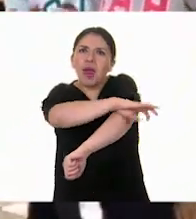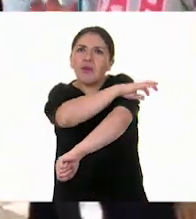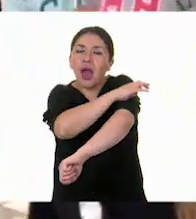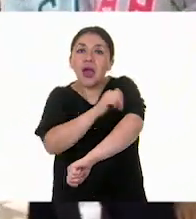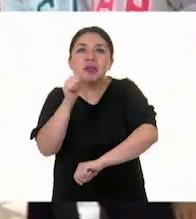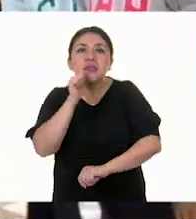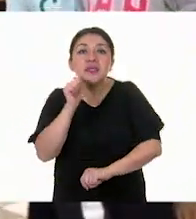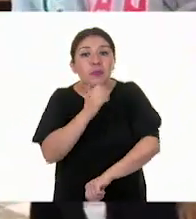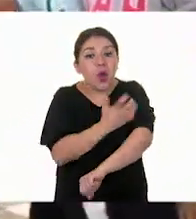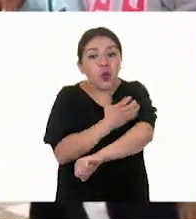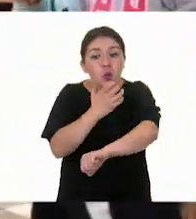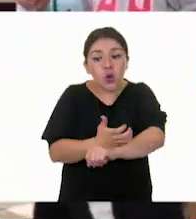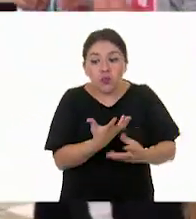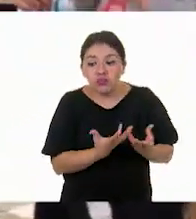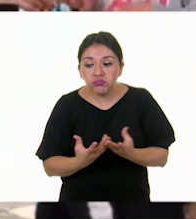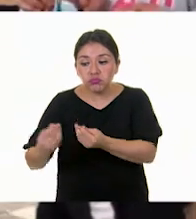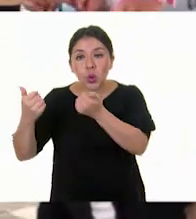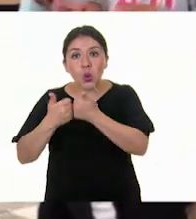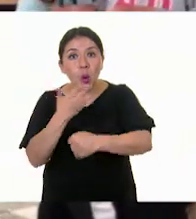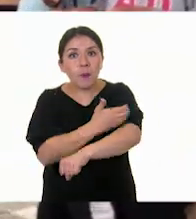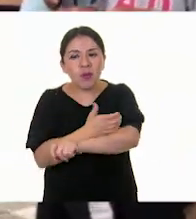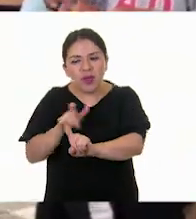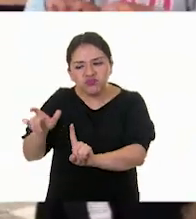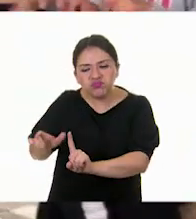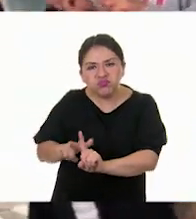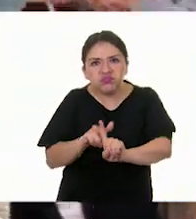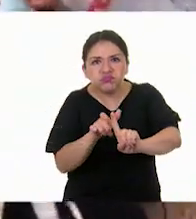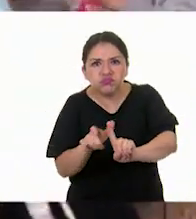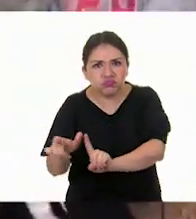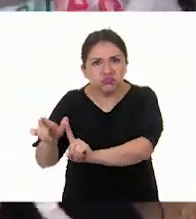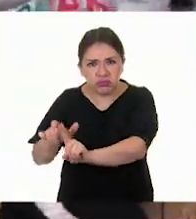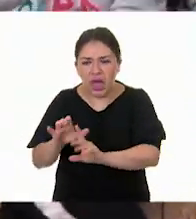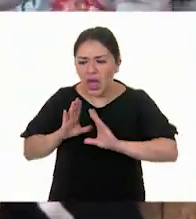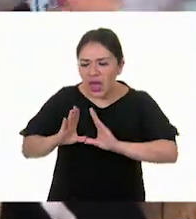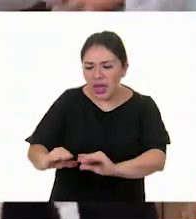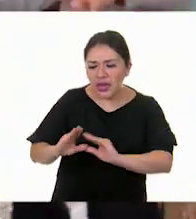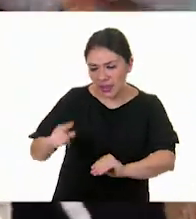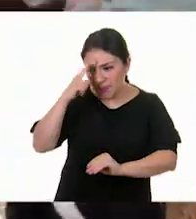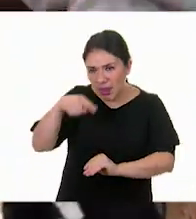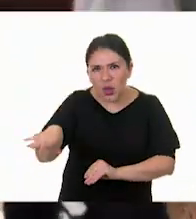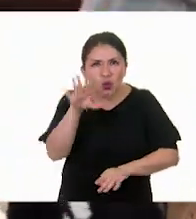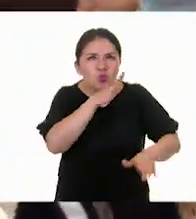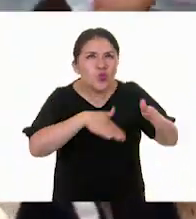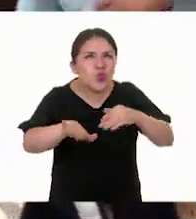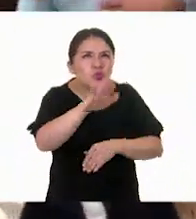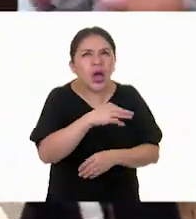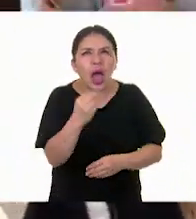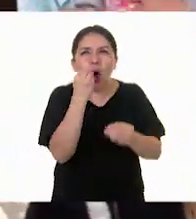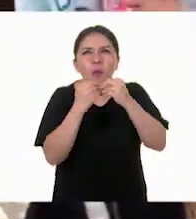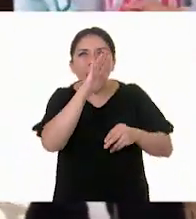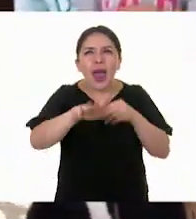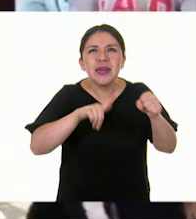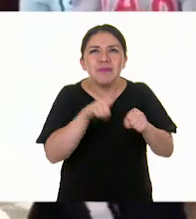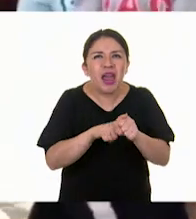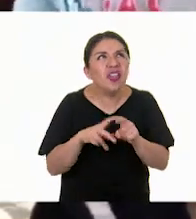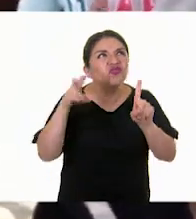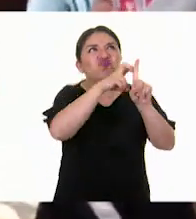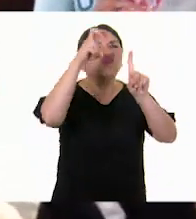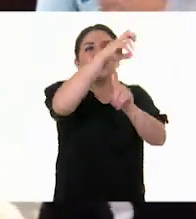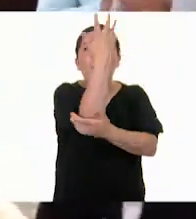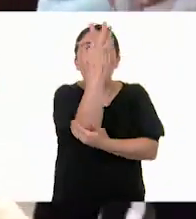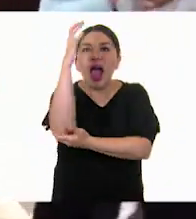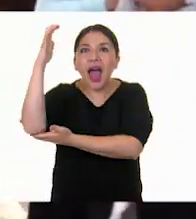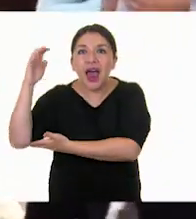siempre acompaña a sus cachorros. Les enseña a cazar y a trepar ágilmente en los